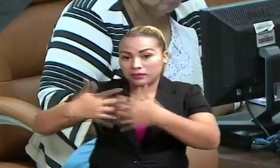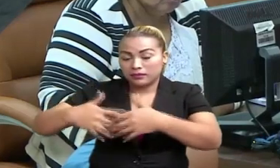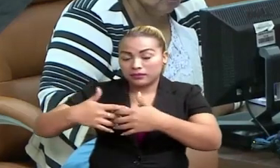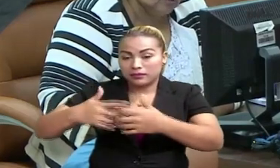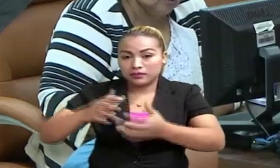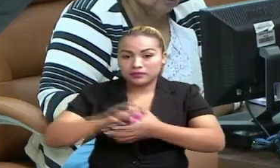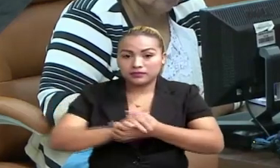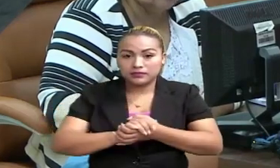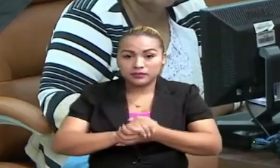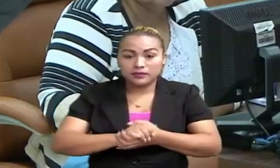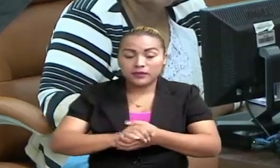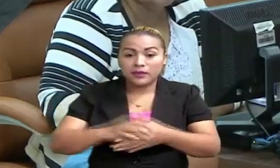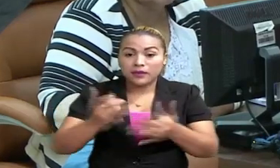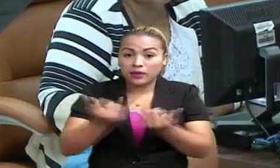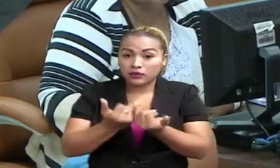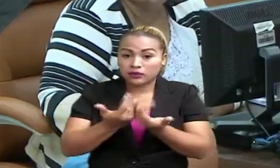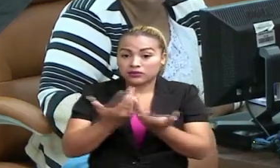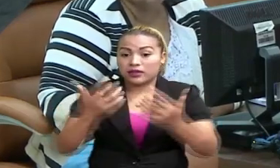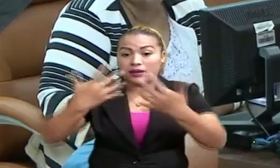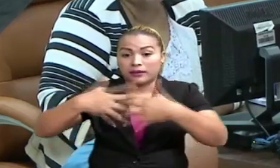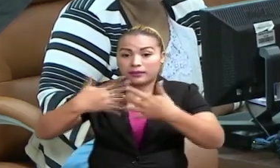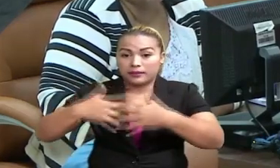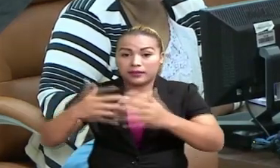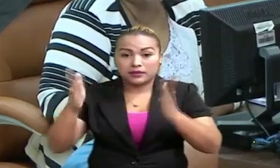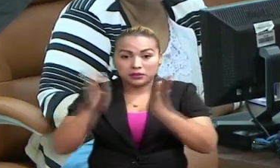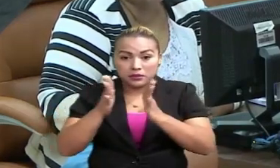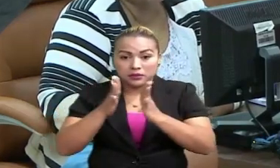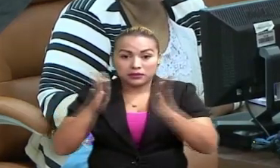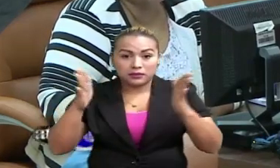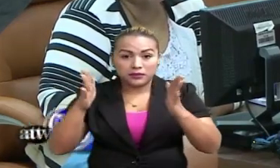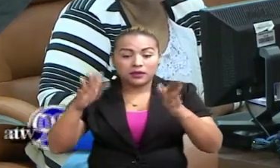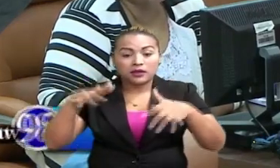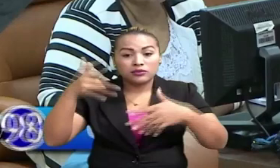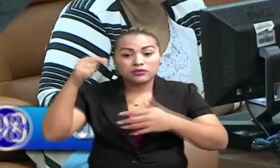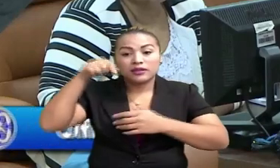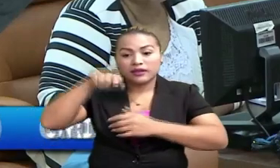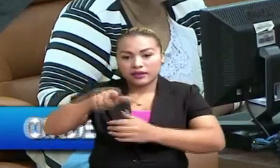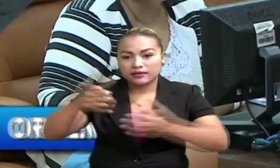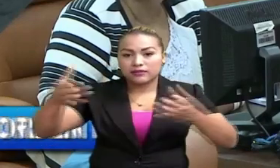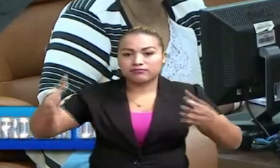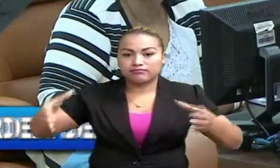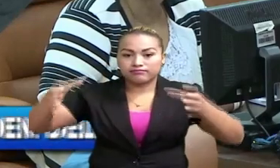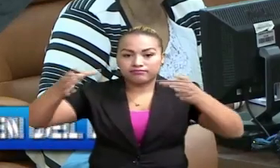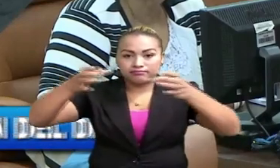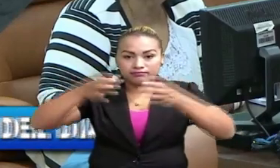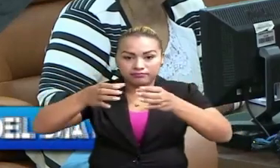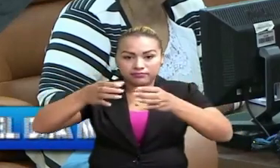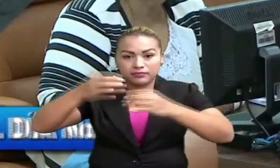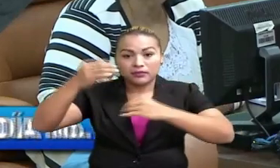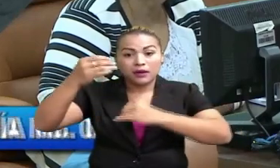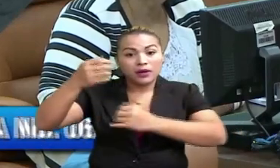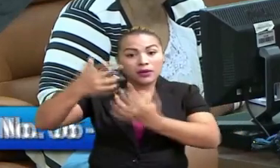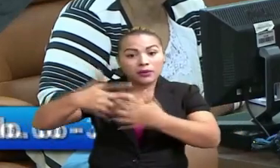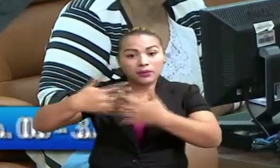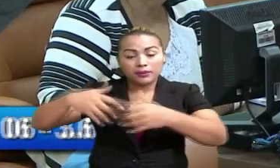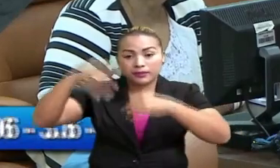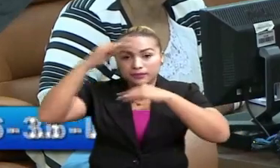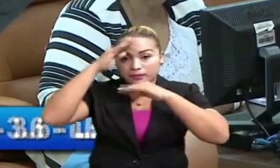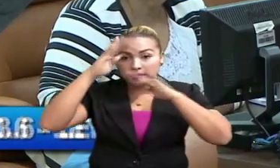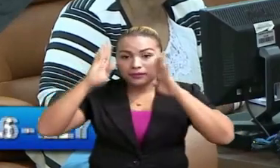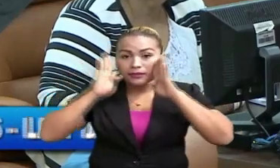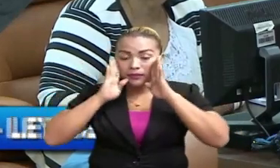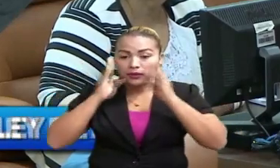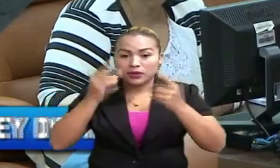la micro, pequeña y mediana empresa es sector privado, les guste o no, las